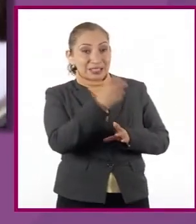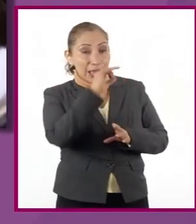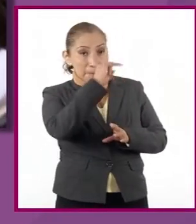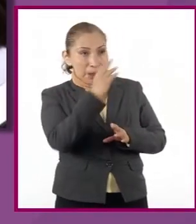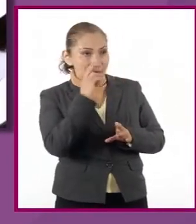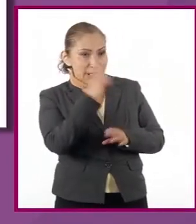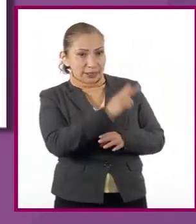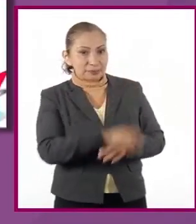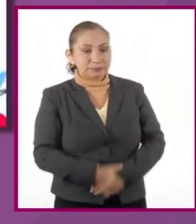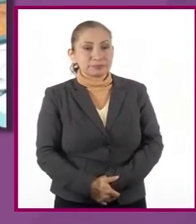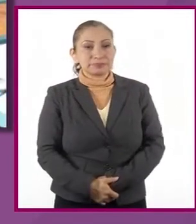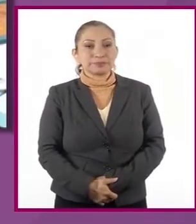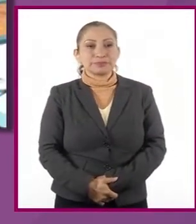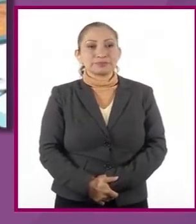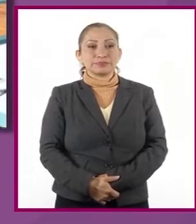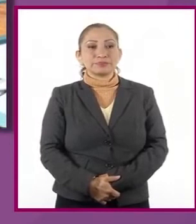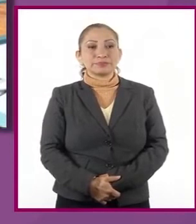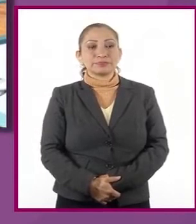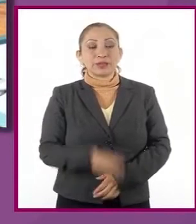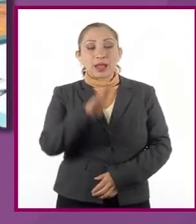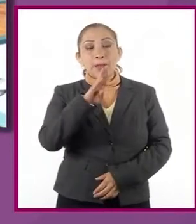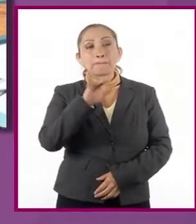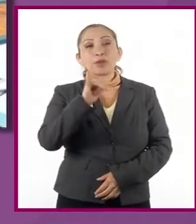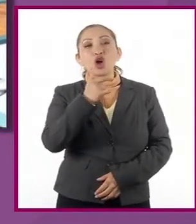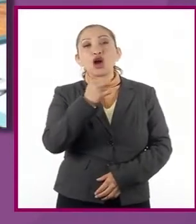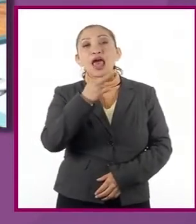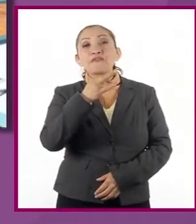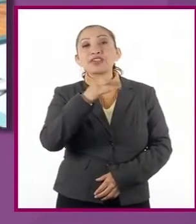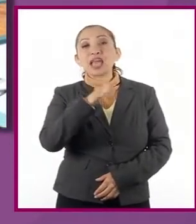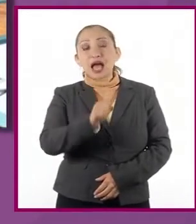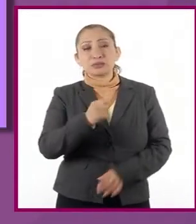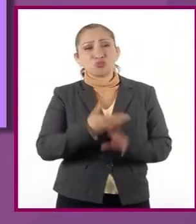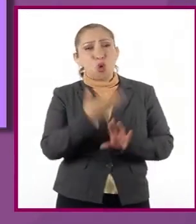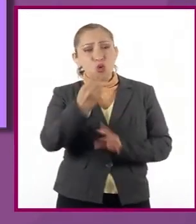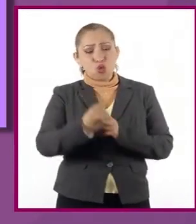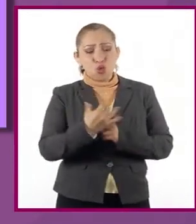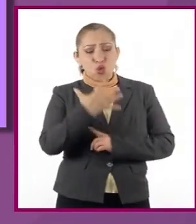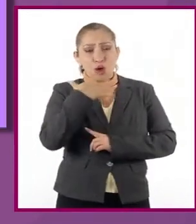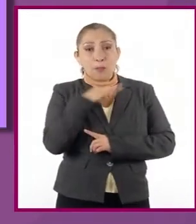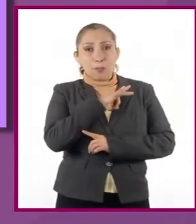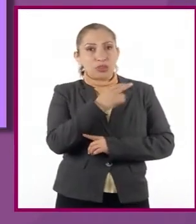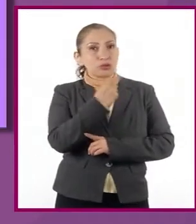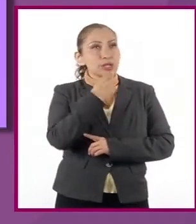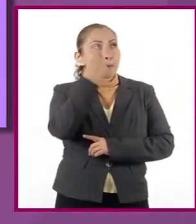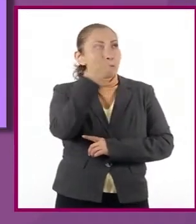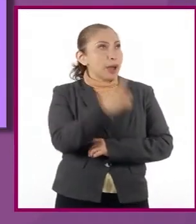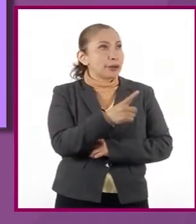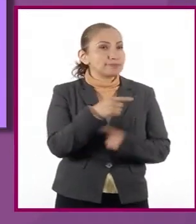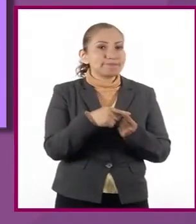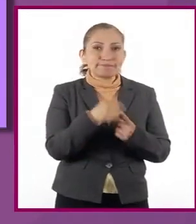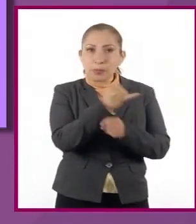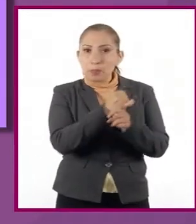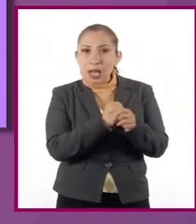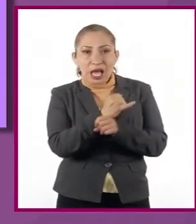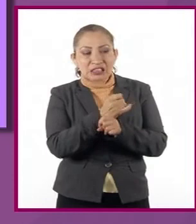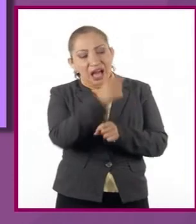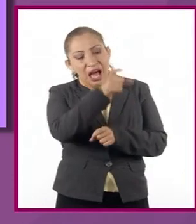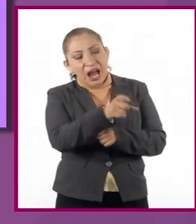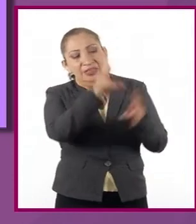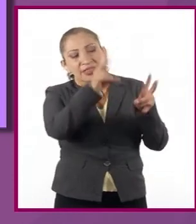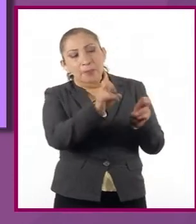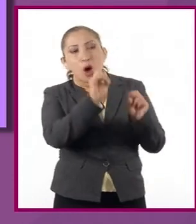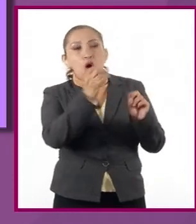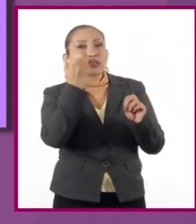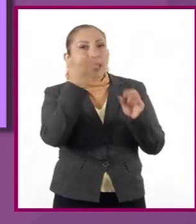imágenes. Las biografías suelen ser muy inspiradoras y se pueden usar para investigar sobre un tema